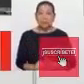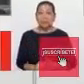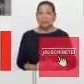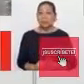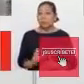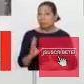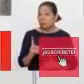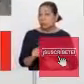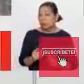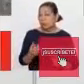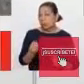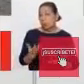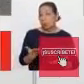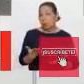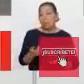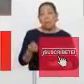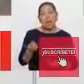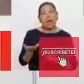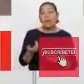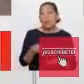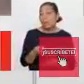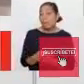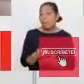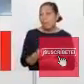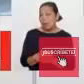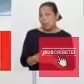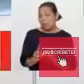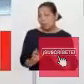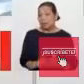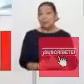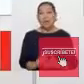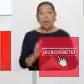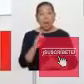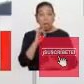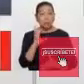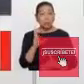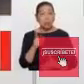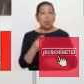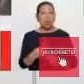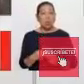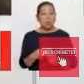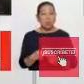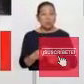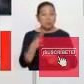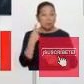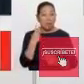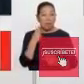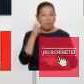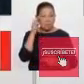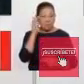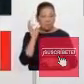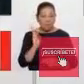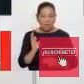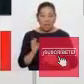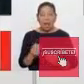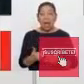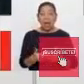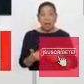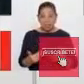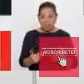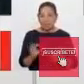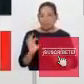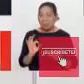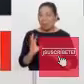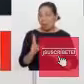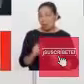actos delincuenciales como las extorsiones. Vanessa. Sabemos que este delincuente apodado Chino Feo, antes también se dedicaba a